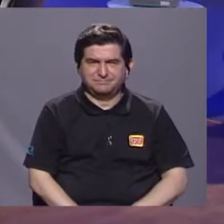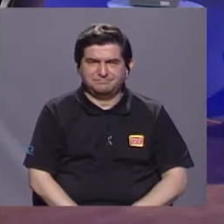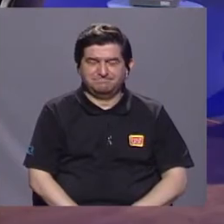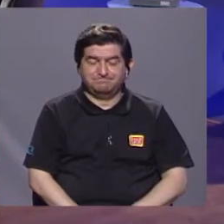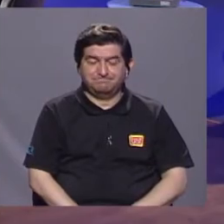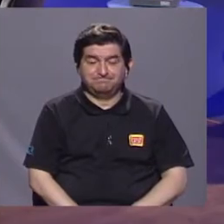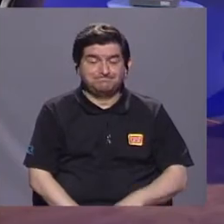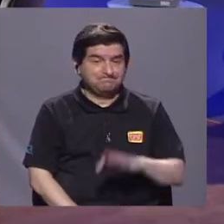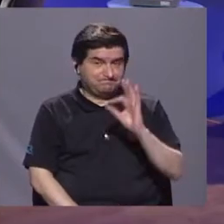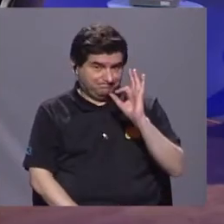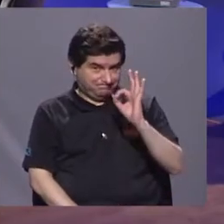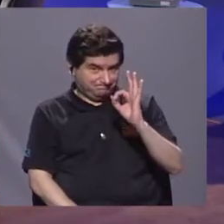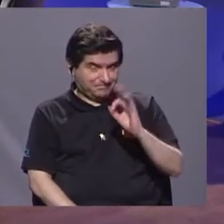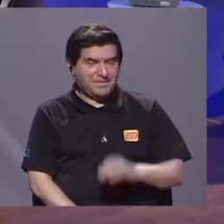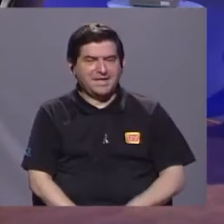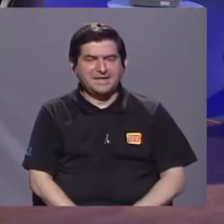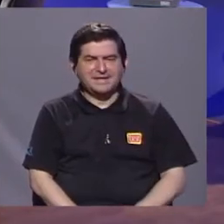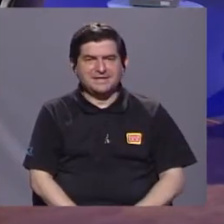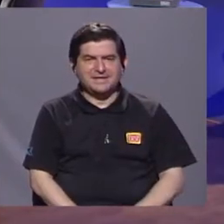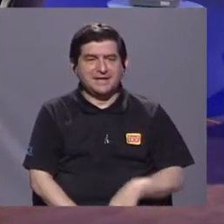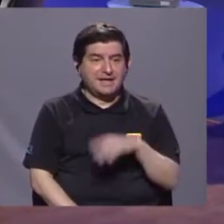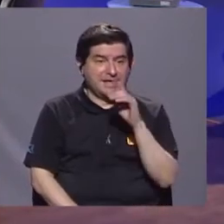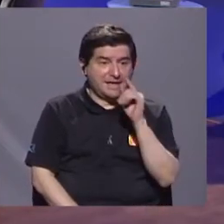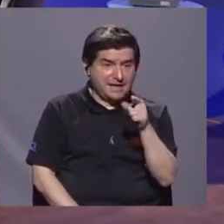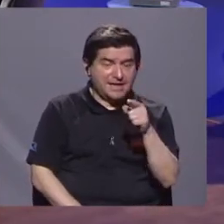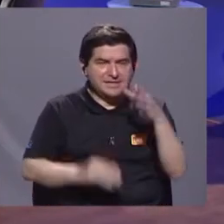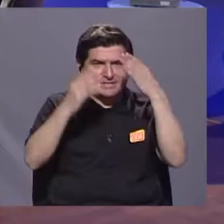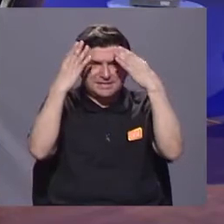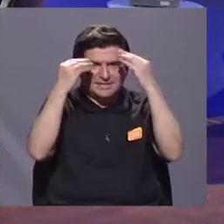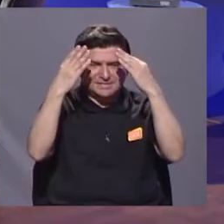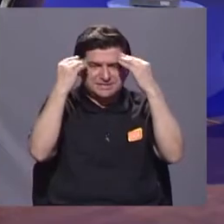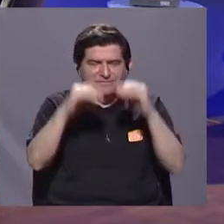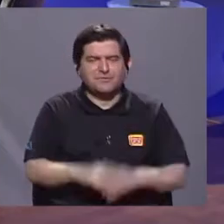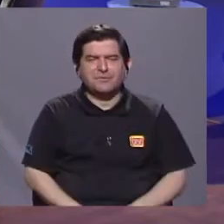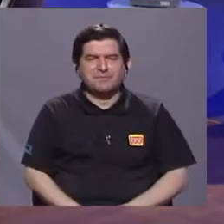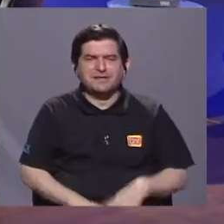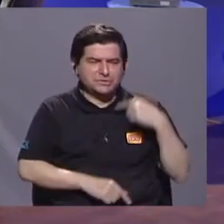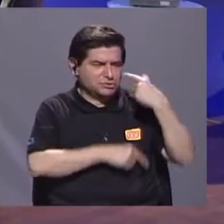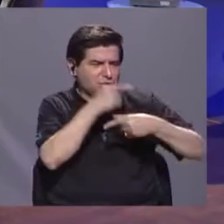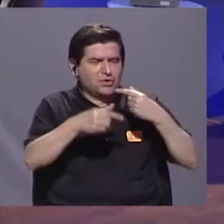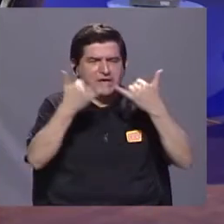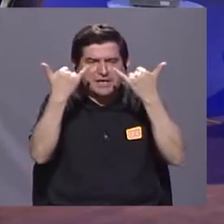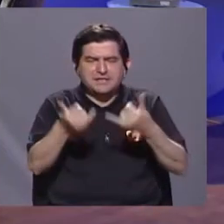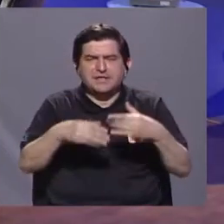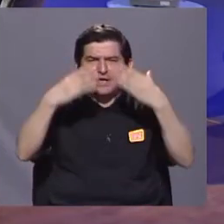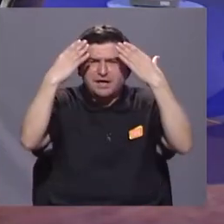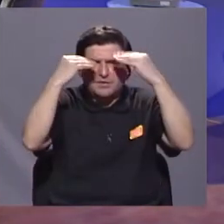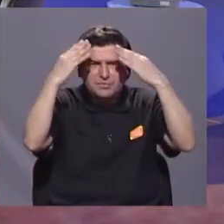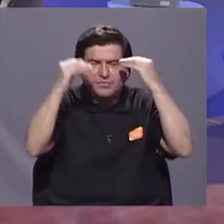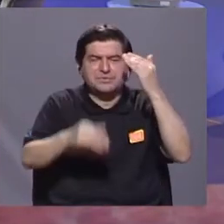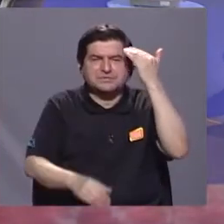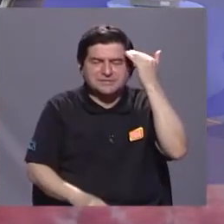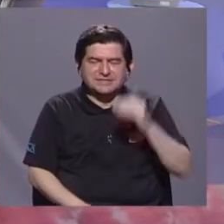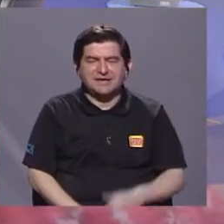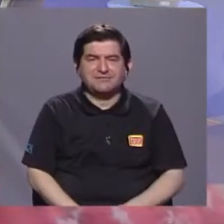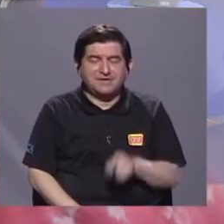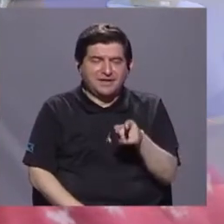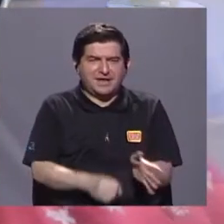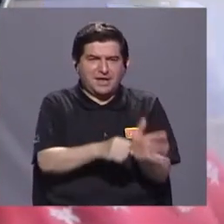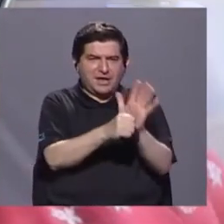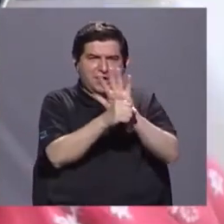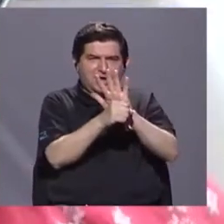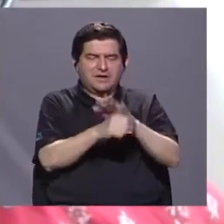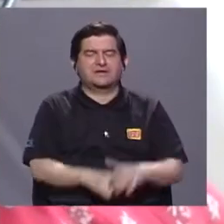bueno desde que se posteó es a esa información genética pues se sabía que era un coronavirus de la